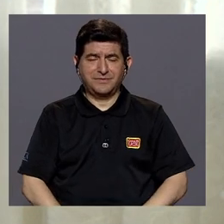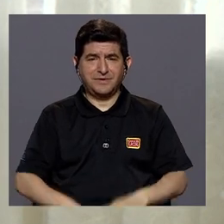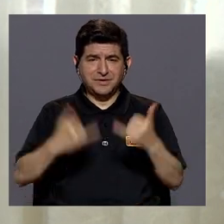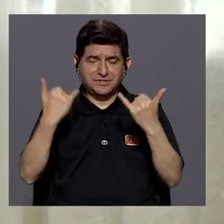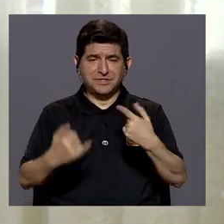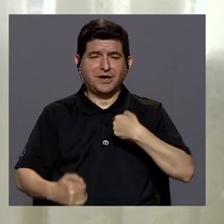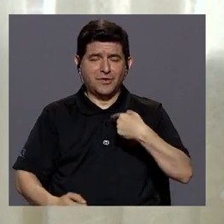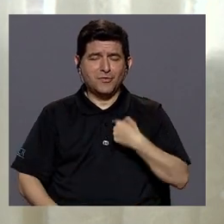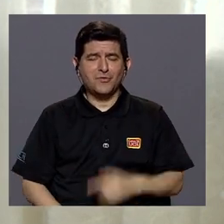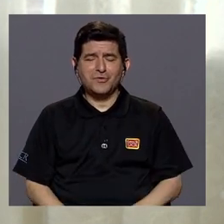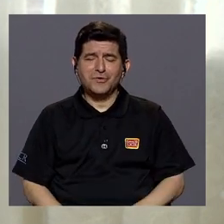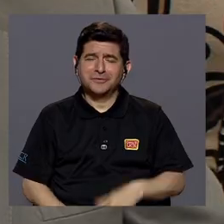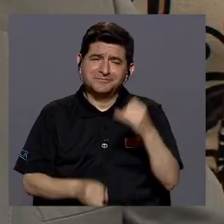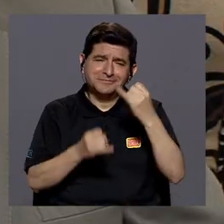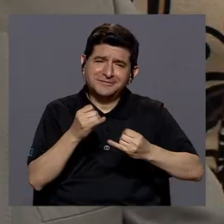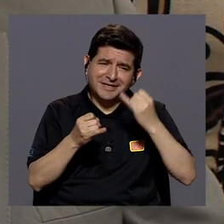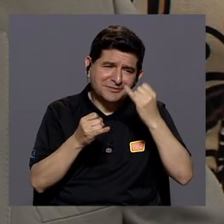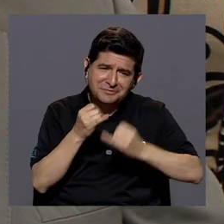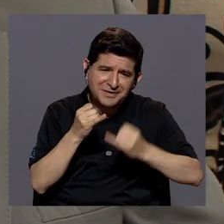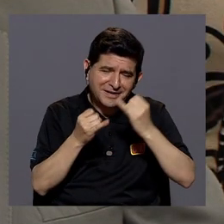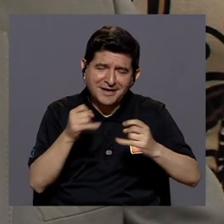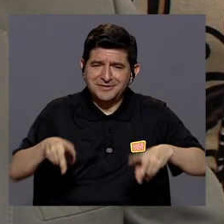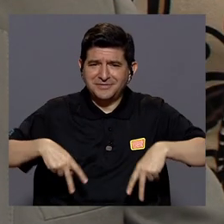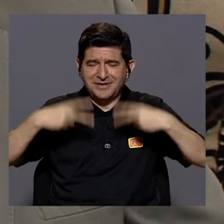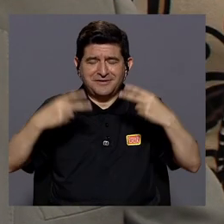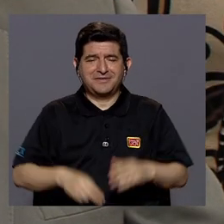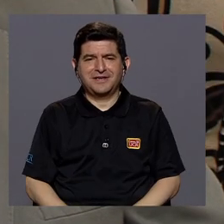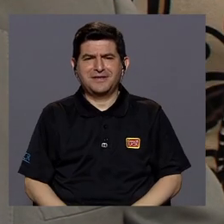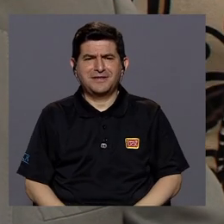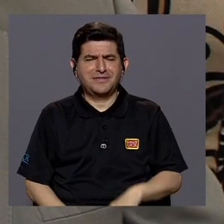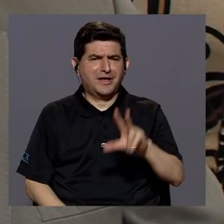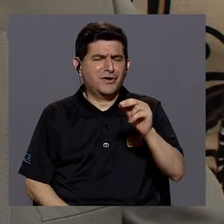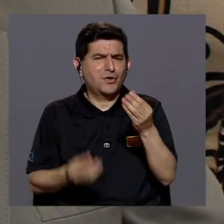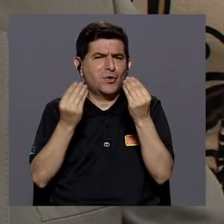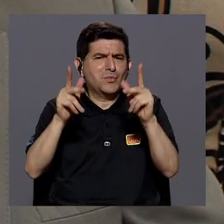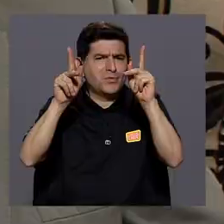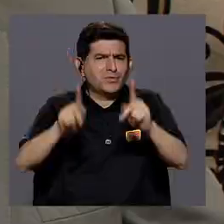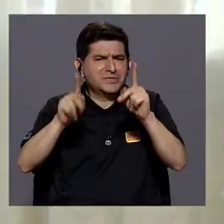va de salida, pues no hay mucha gente que lo recuerde,